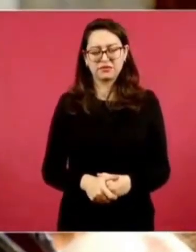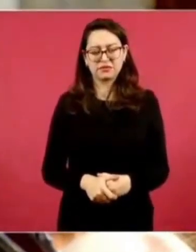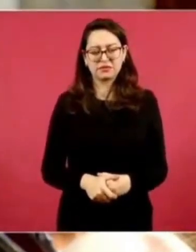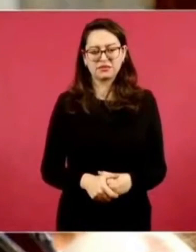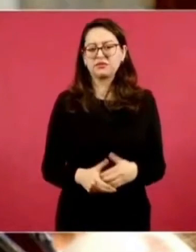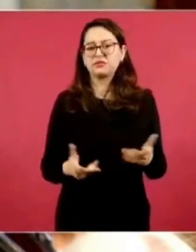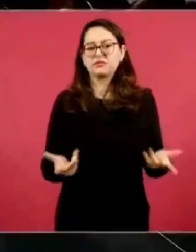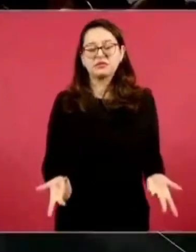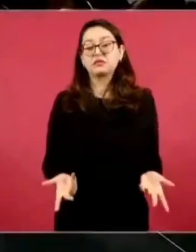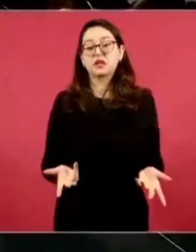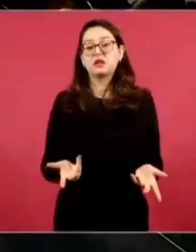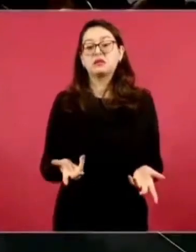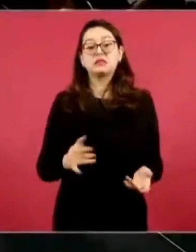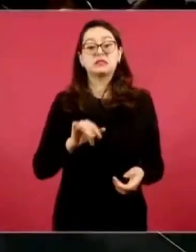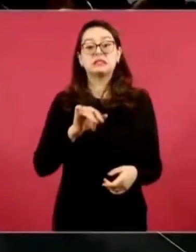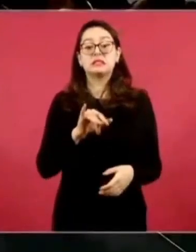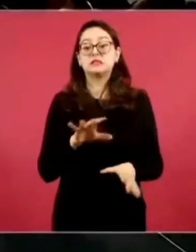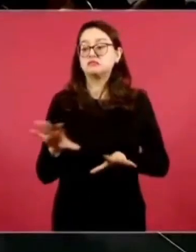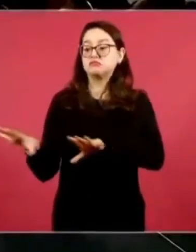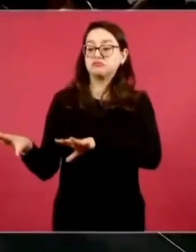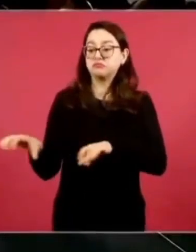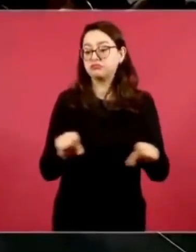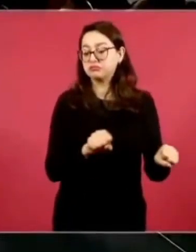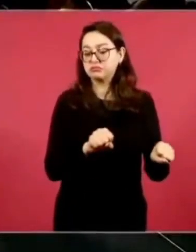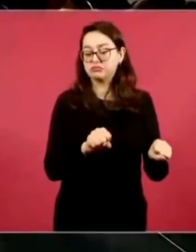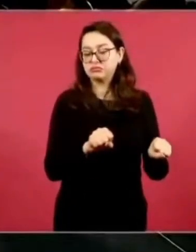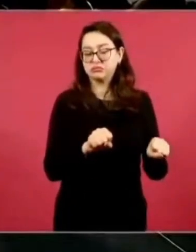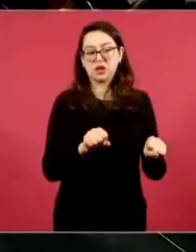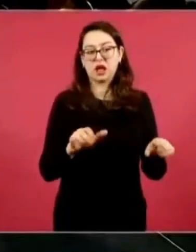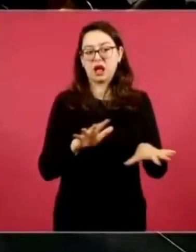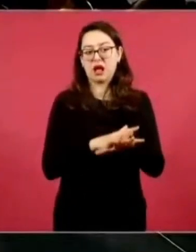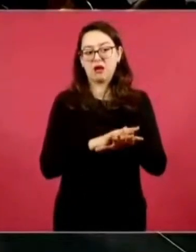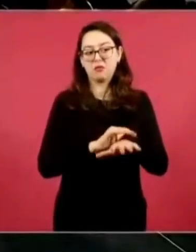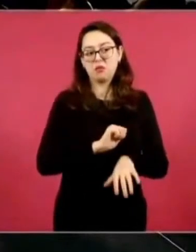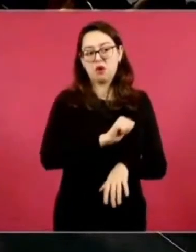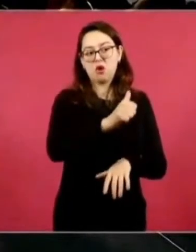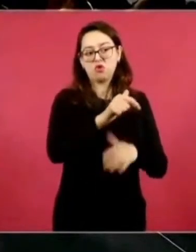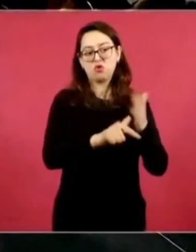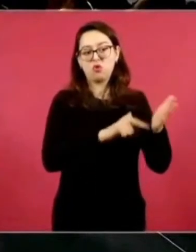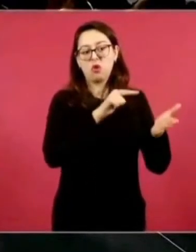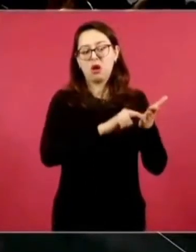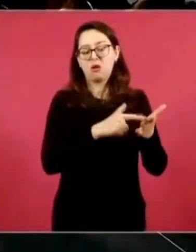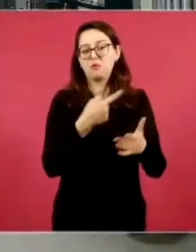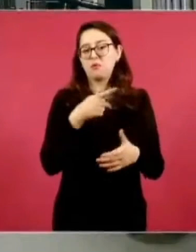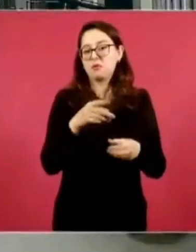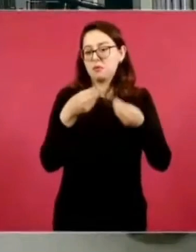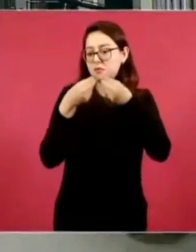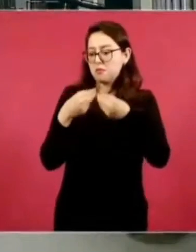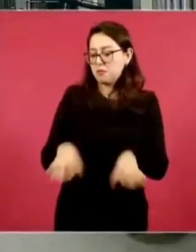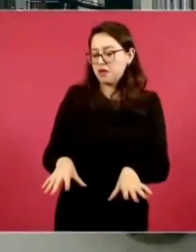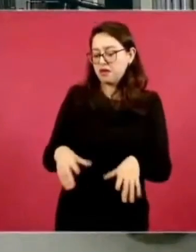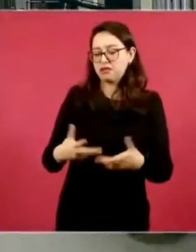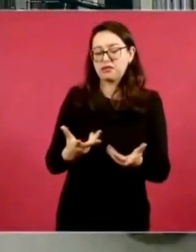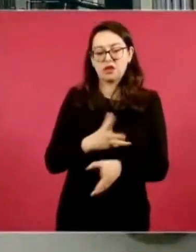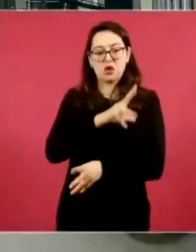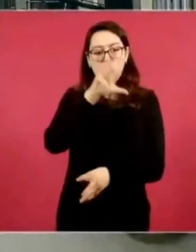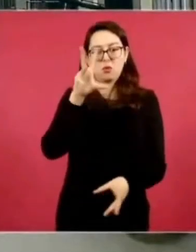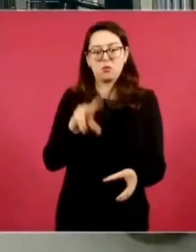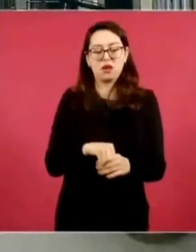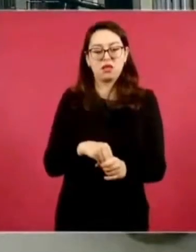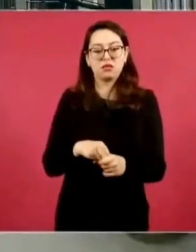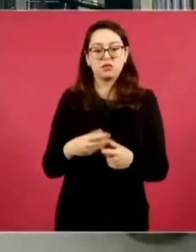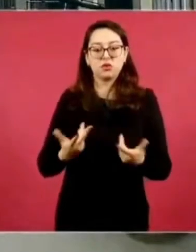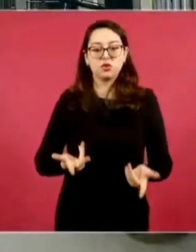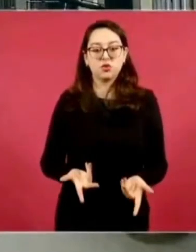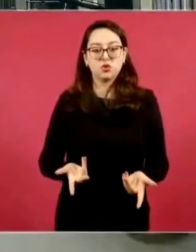la muerte social, a la muerte laboral, porque nadie te quiere dar trabajo, porque nadie quiere cargar con una